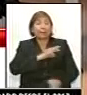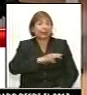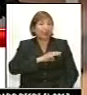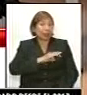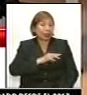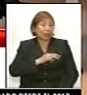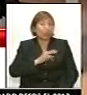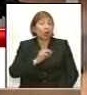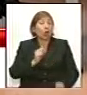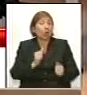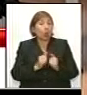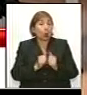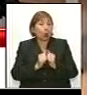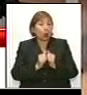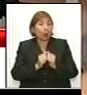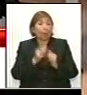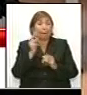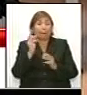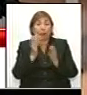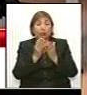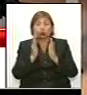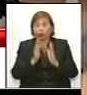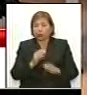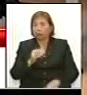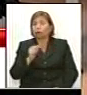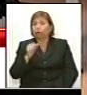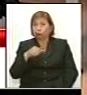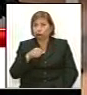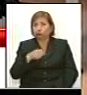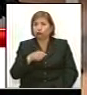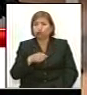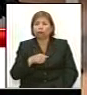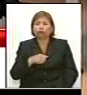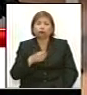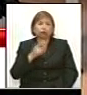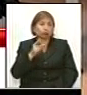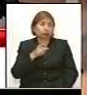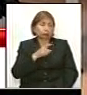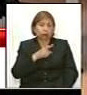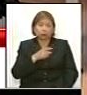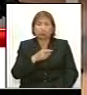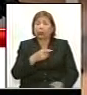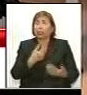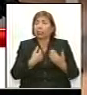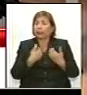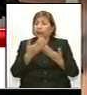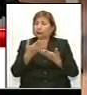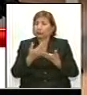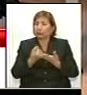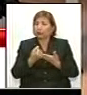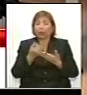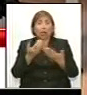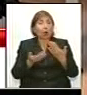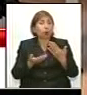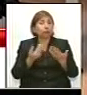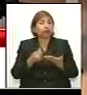con escolares y menores de edad? Así es, sí. ¿Ustedes recibían algún tipo